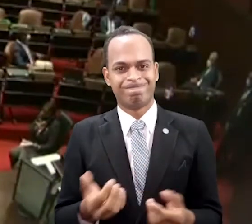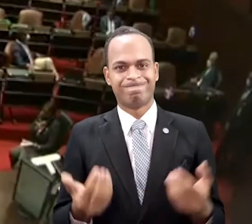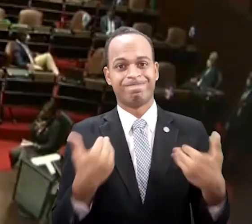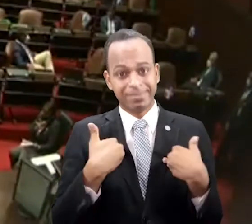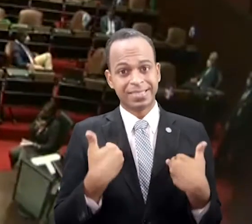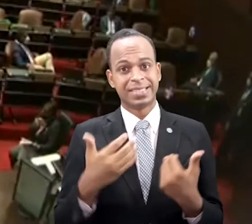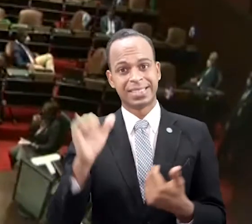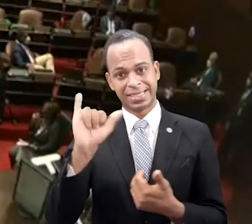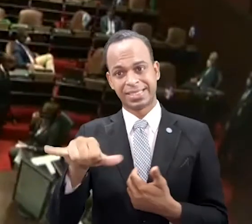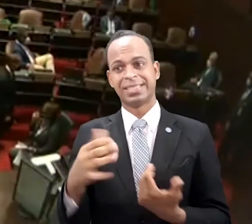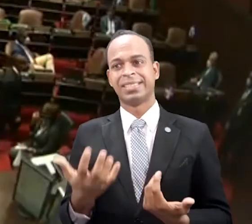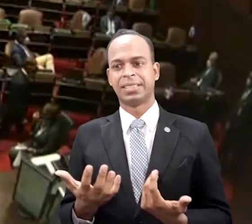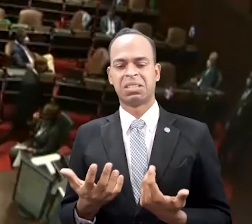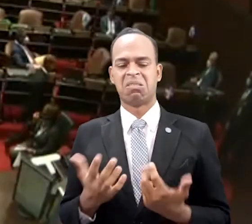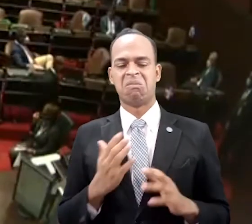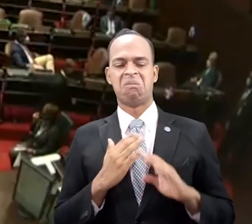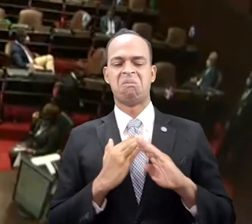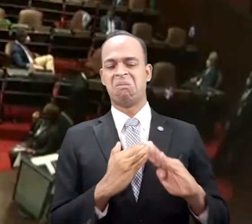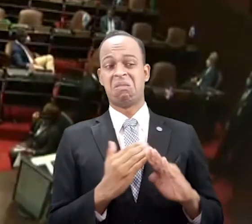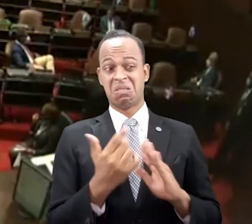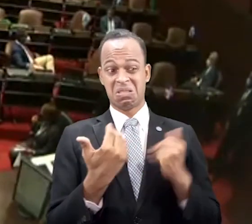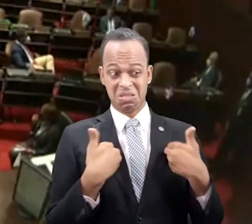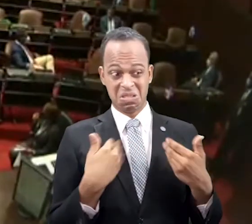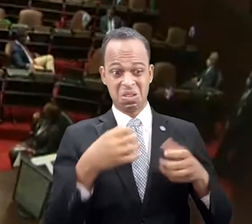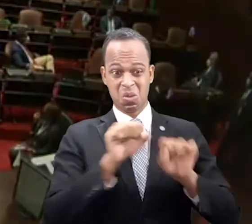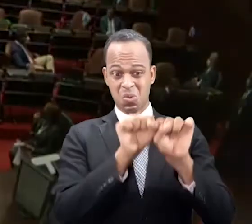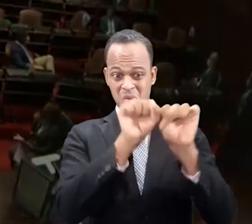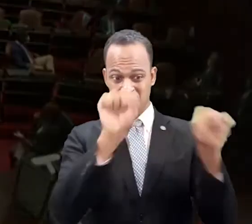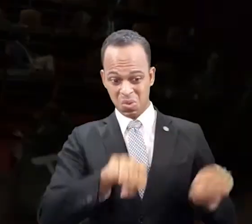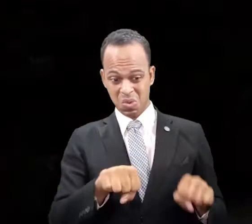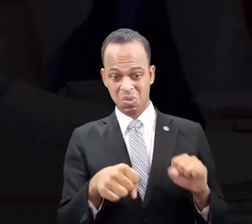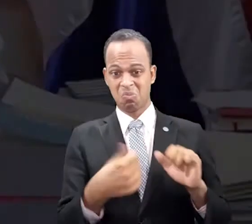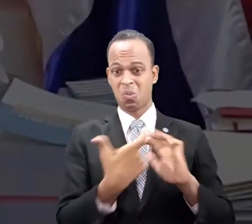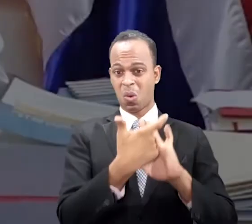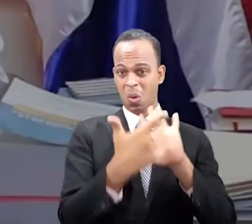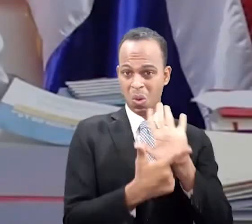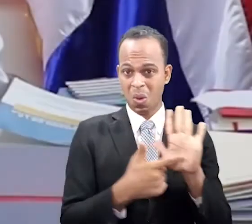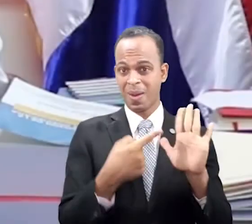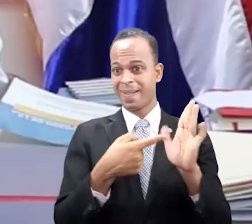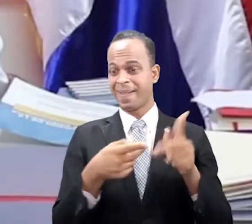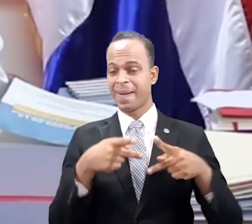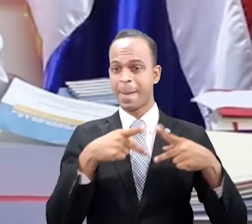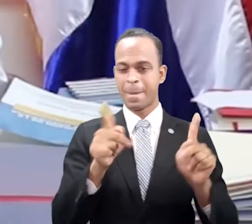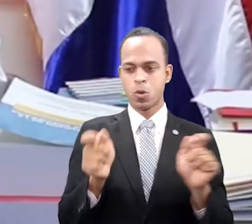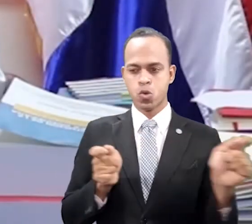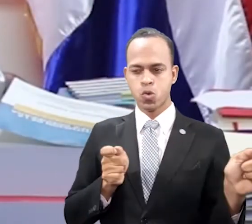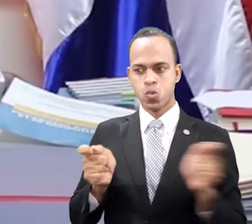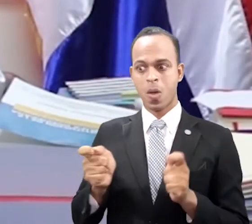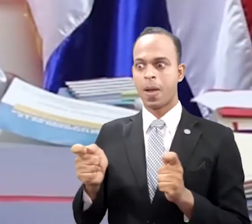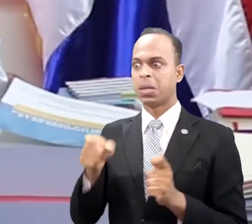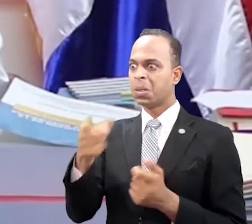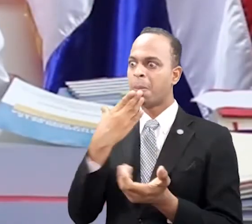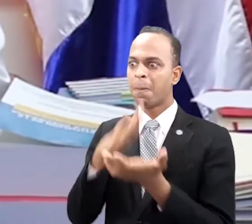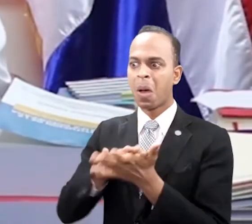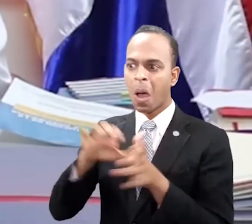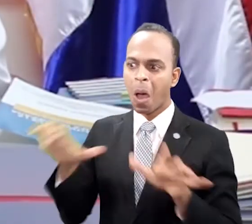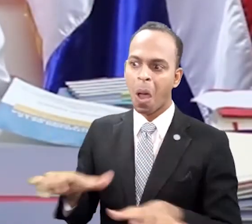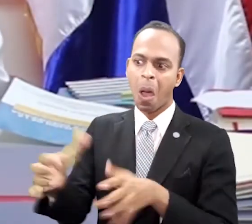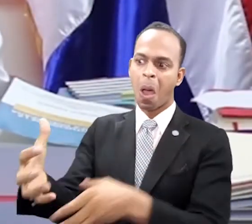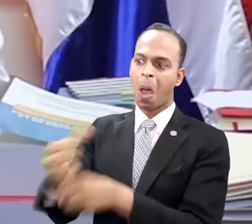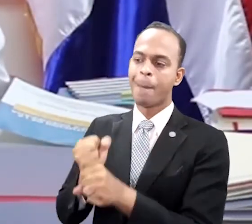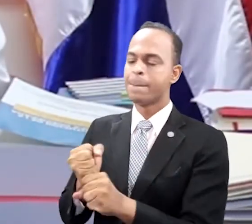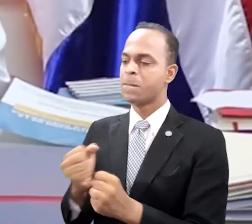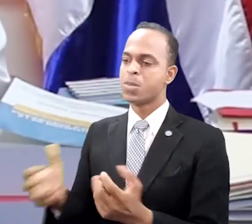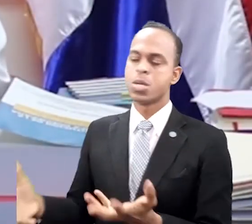Ha habido renuencia a eso, es decir, a tener un sistema que permita el control efectivo